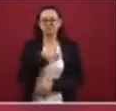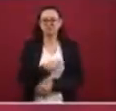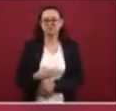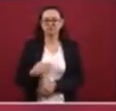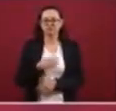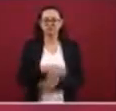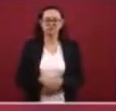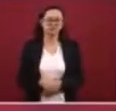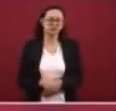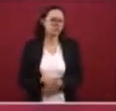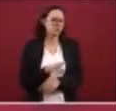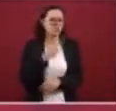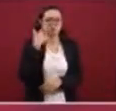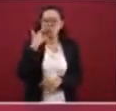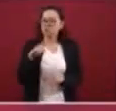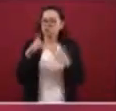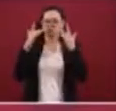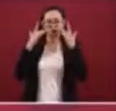no queremos que se vaya.